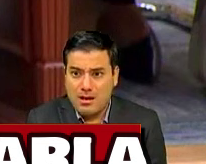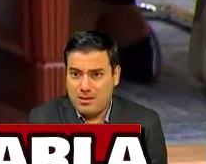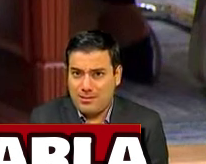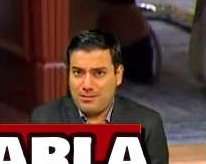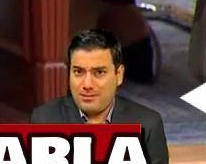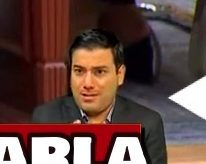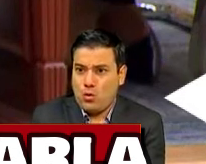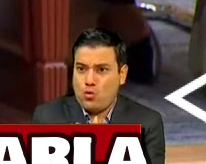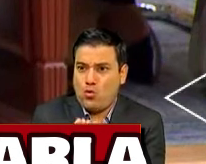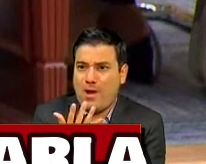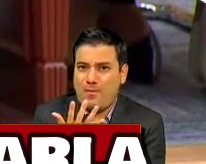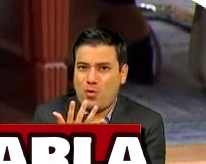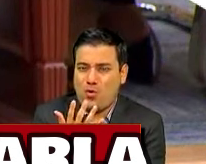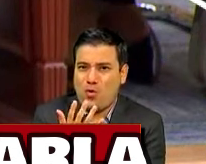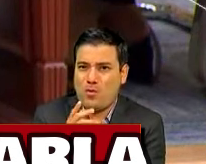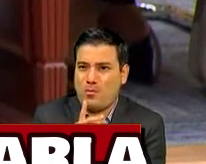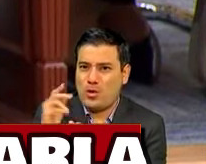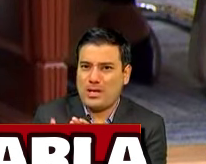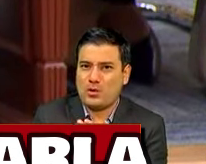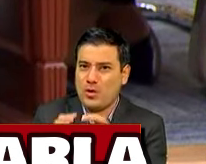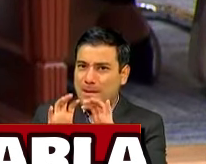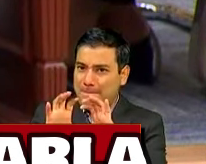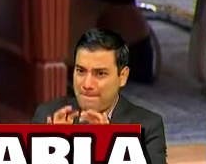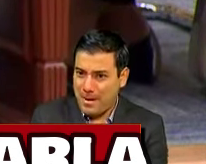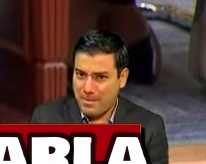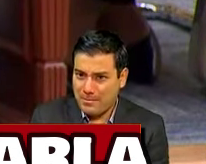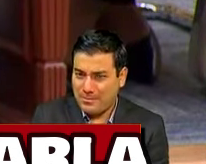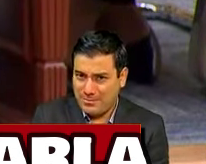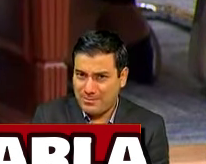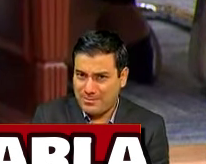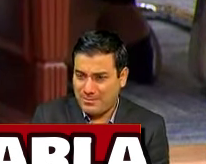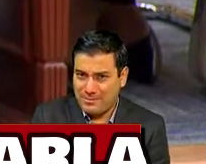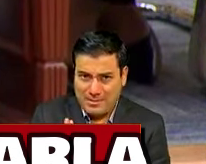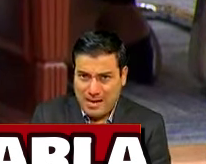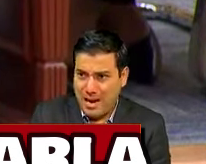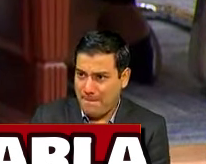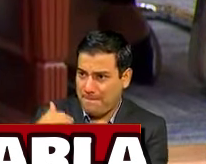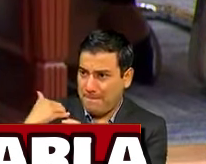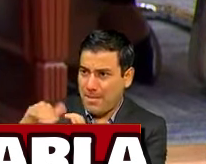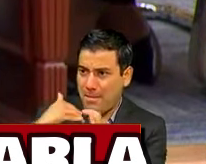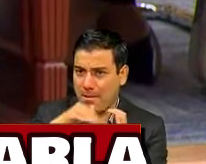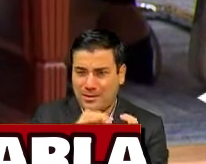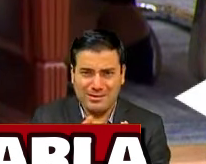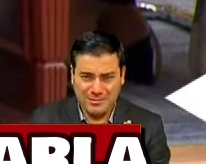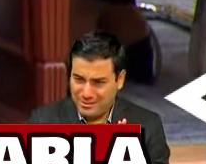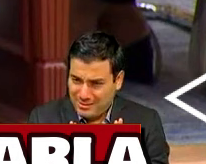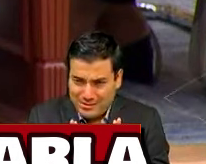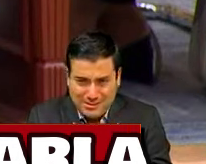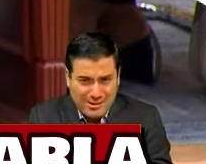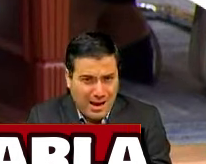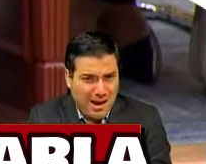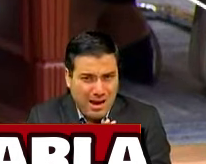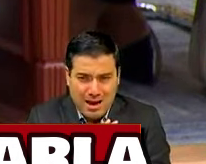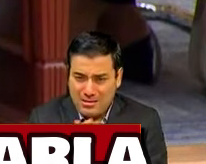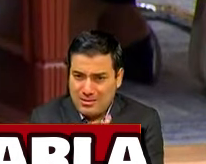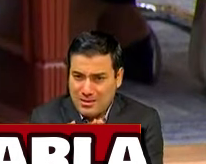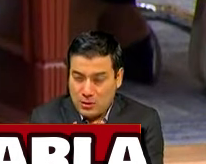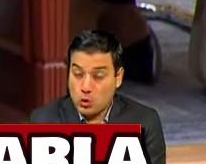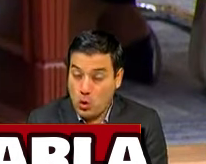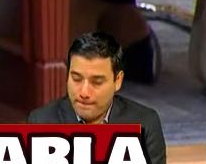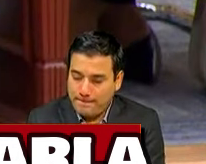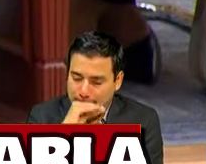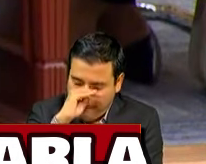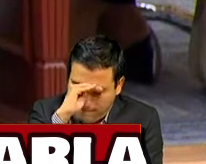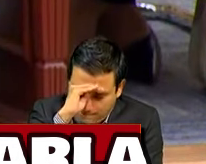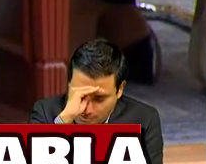versión que se nos mandó con todos estos cambios. Así que yo creo que lo adecuado, o a mi juicio, que es lo que